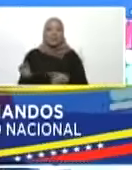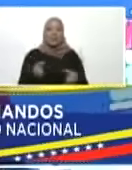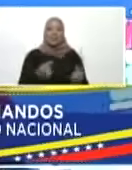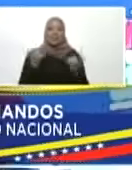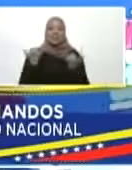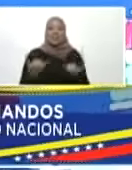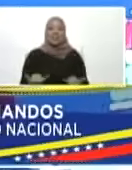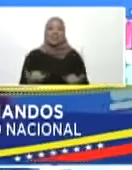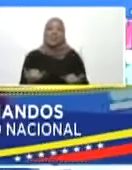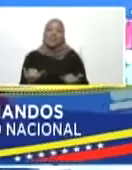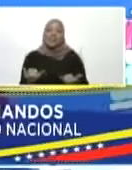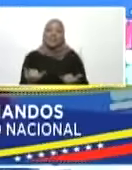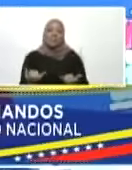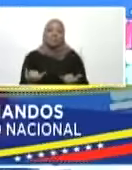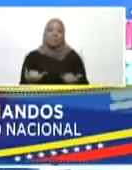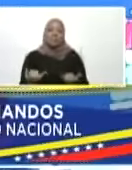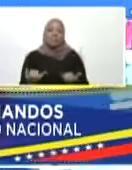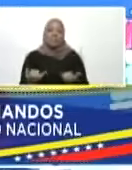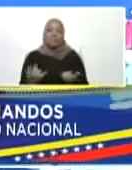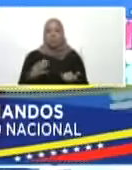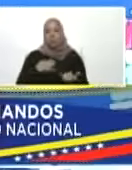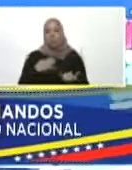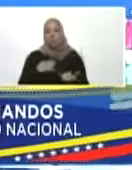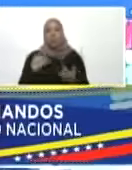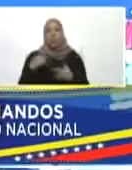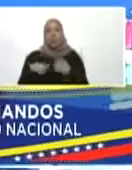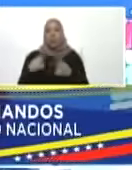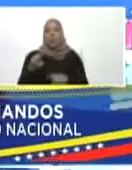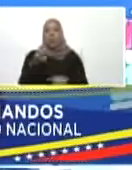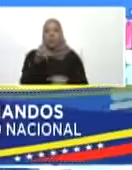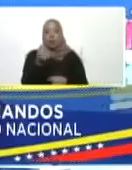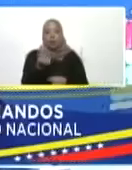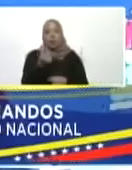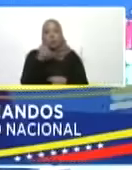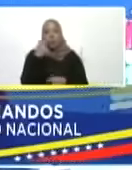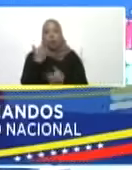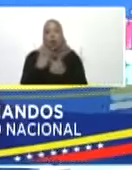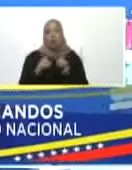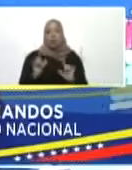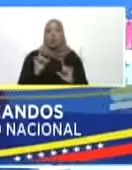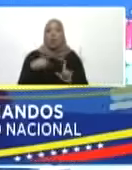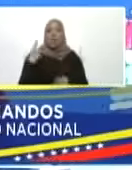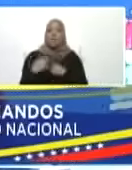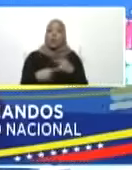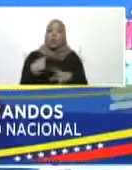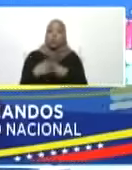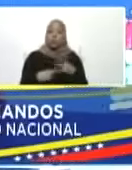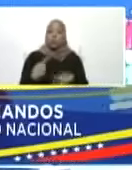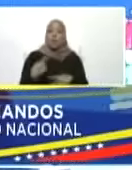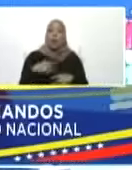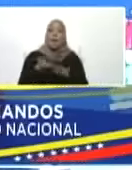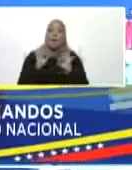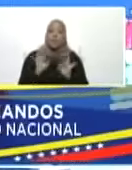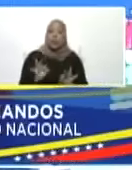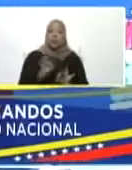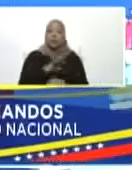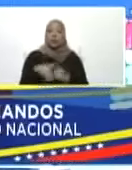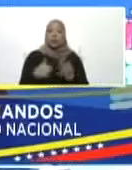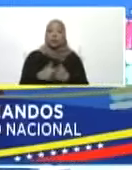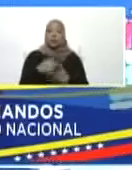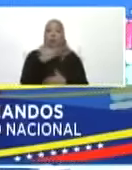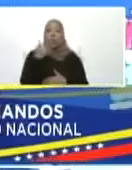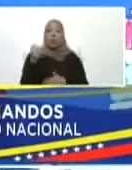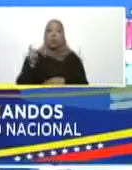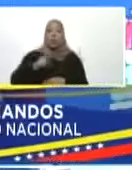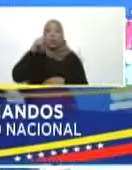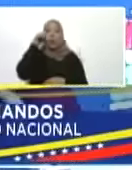económicos o ser libres y un nuevo modelo económico, soberano, productivo, diversificado, que satisfaga las